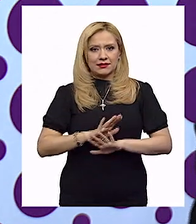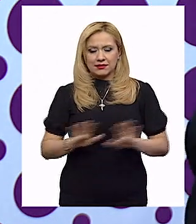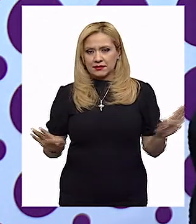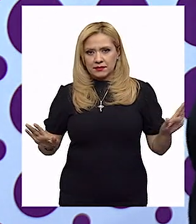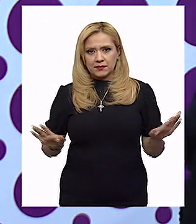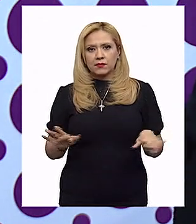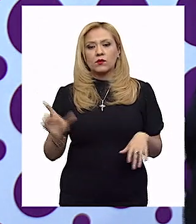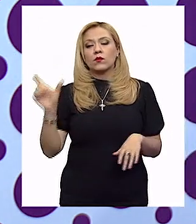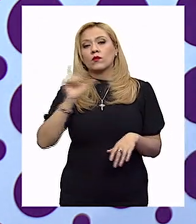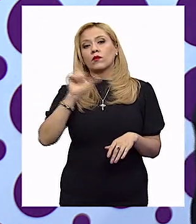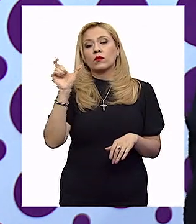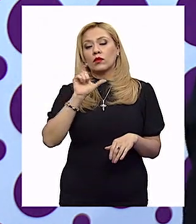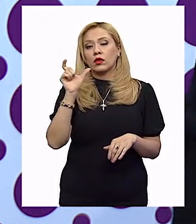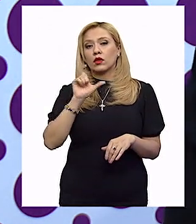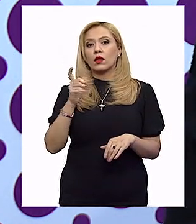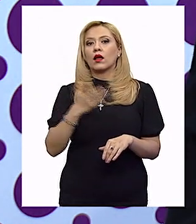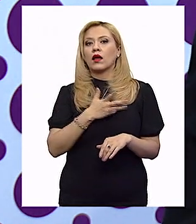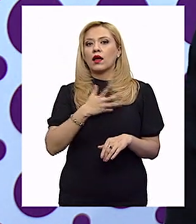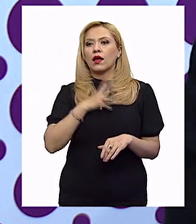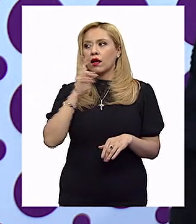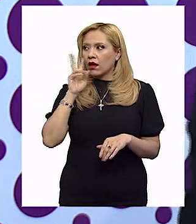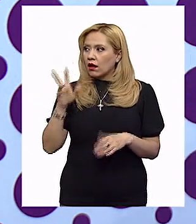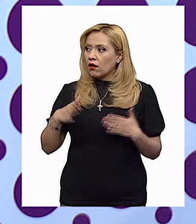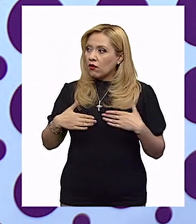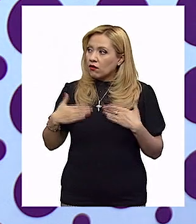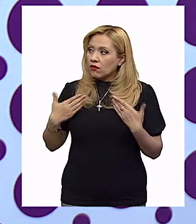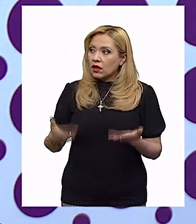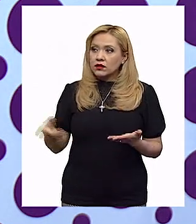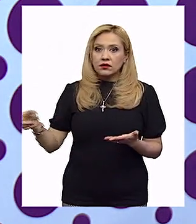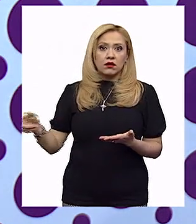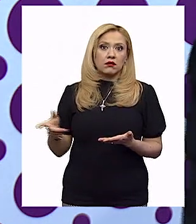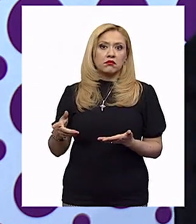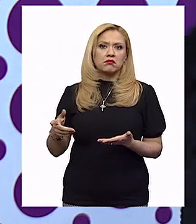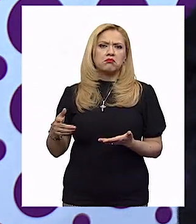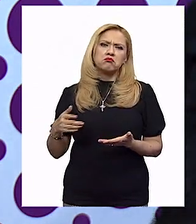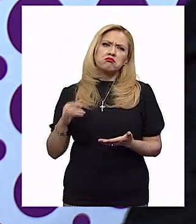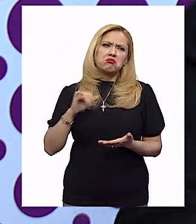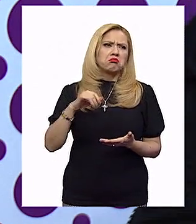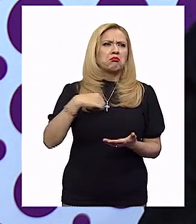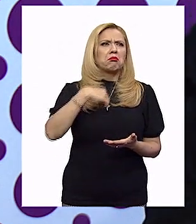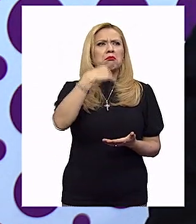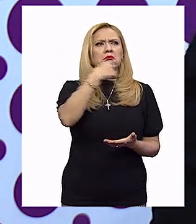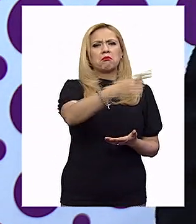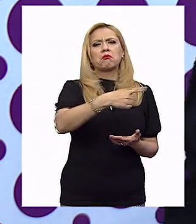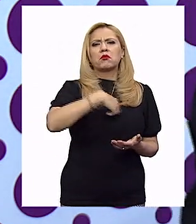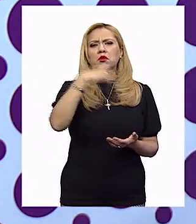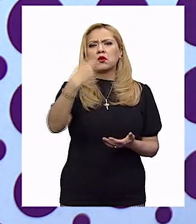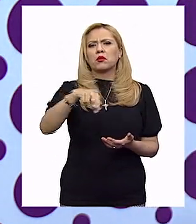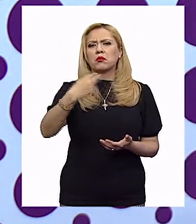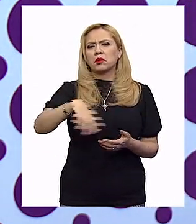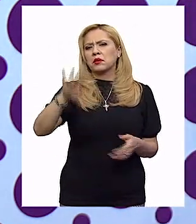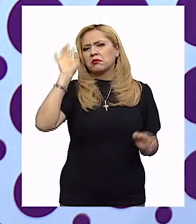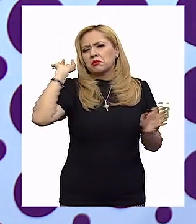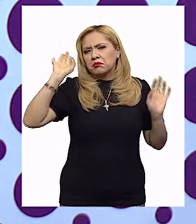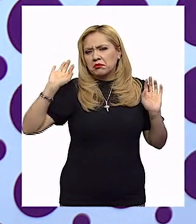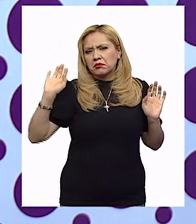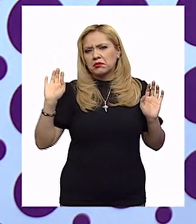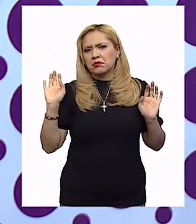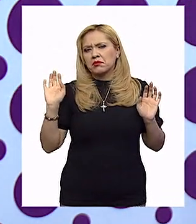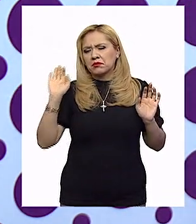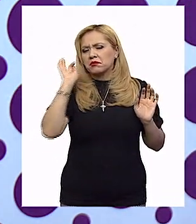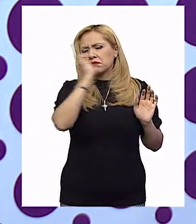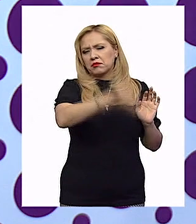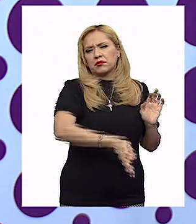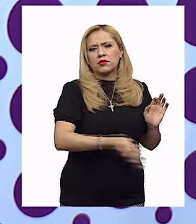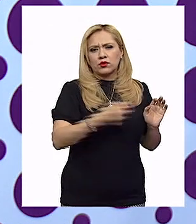el momento en que existe una confianza y la persona se siente en confianza de revelarlo porque ve que hay todo un momento de seguridad, dice, sí, acepto revelar